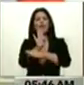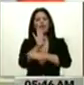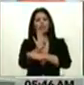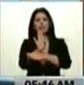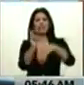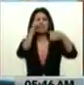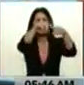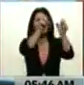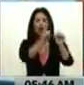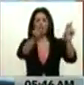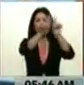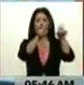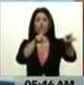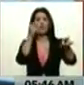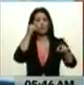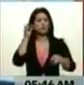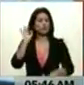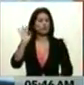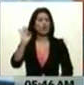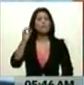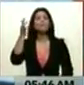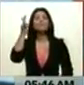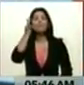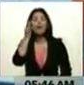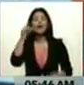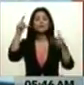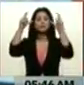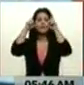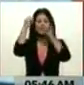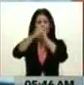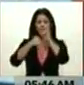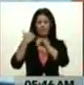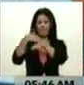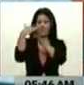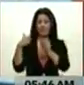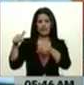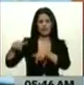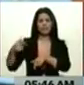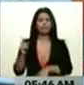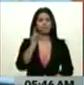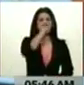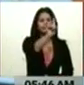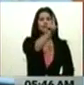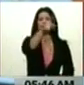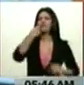Delcy Rodríguez, Delcy Eloína, estuvo con un discurso, mira, espectacular. Y luego,